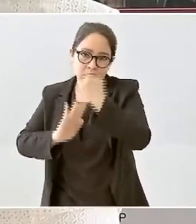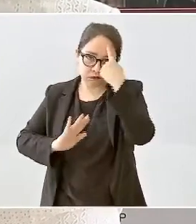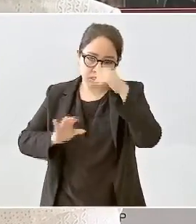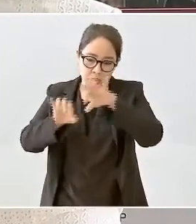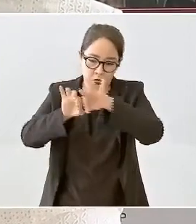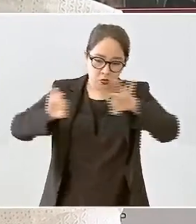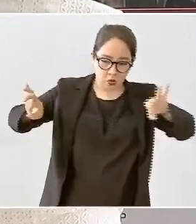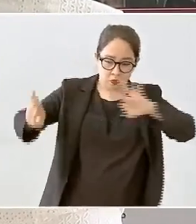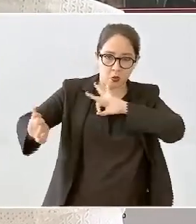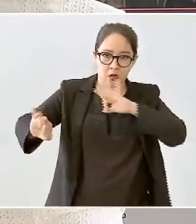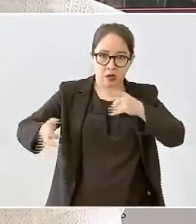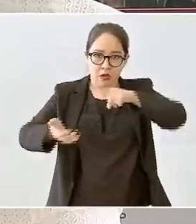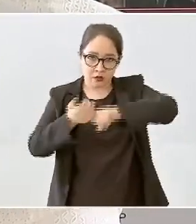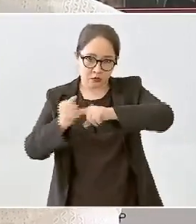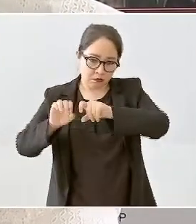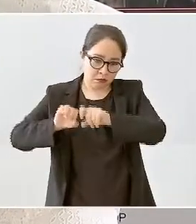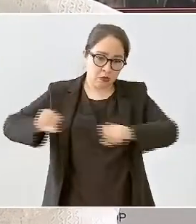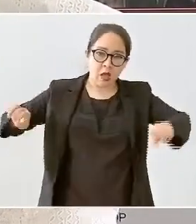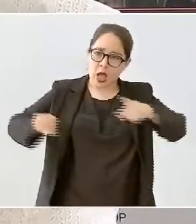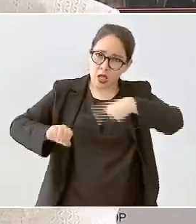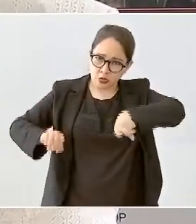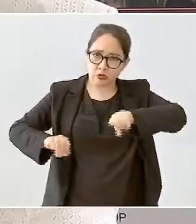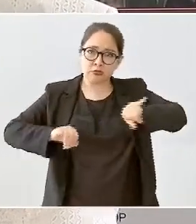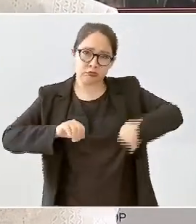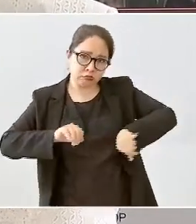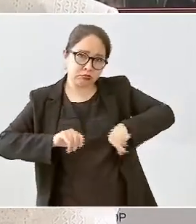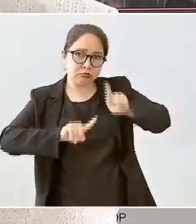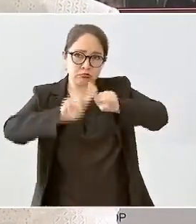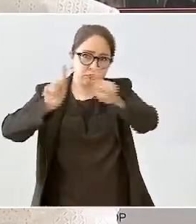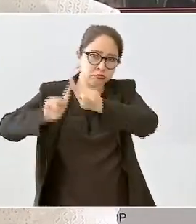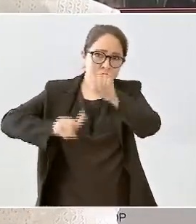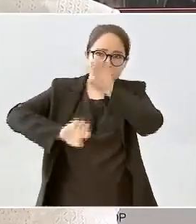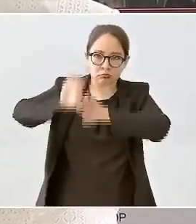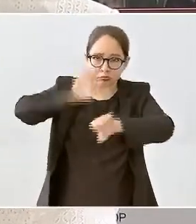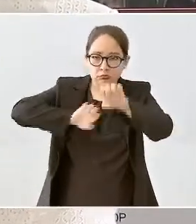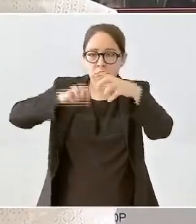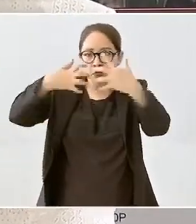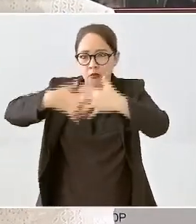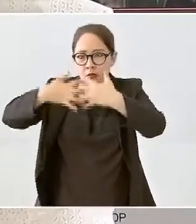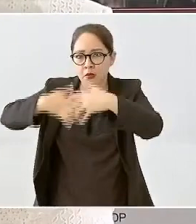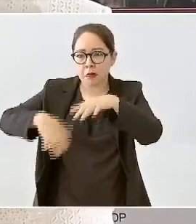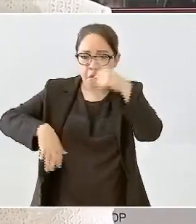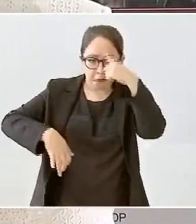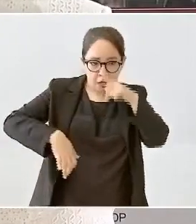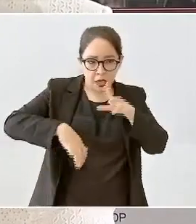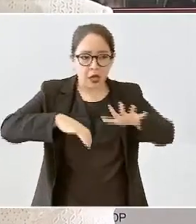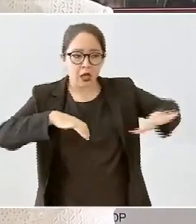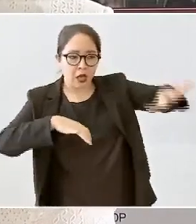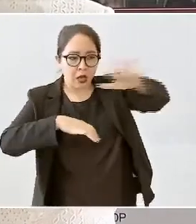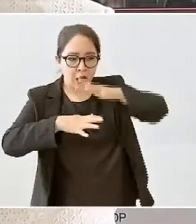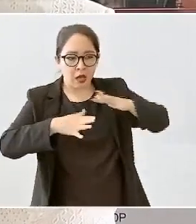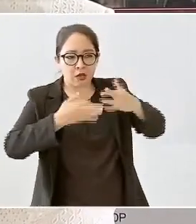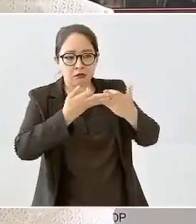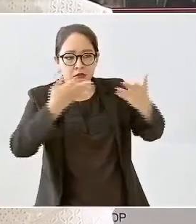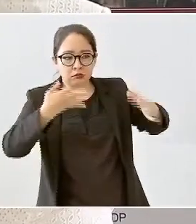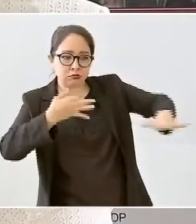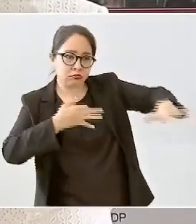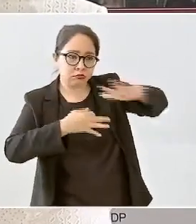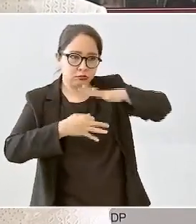petroleros. Y ellos están interesados junto con otras empresas en desarrollar los terrenos aledaños.